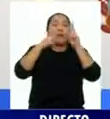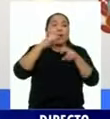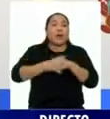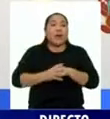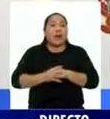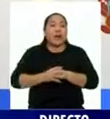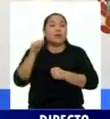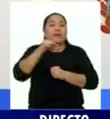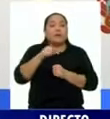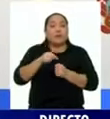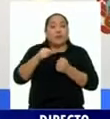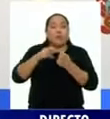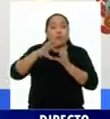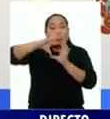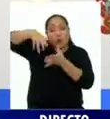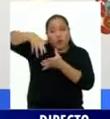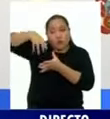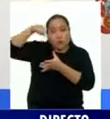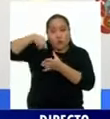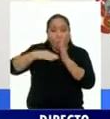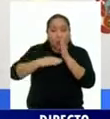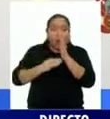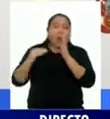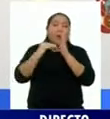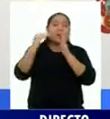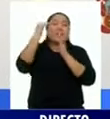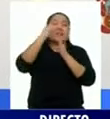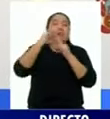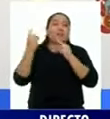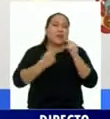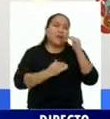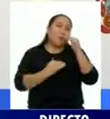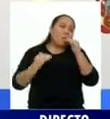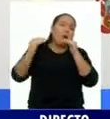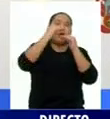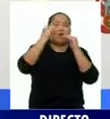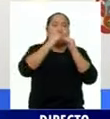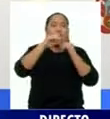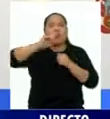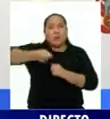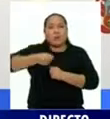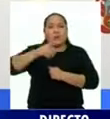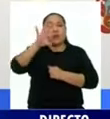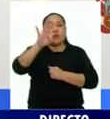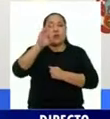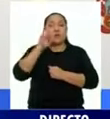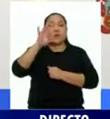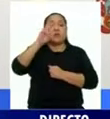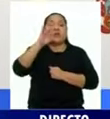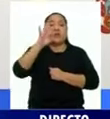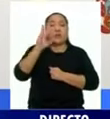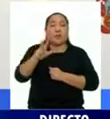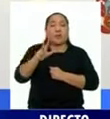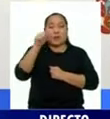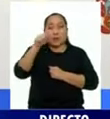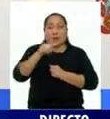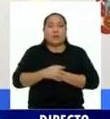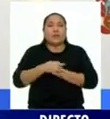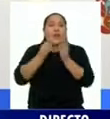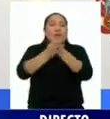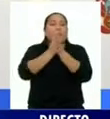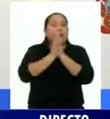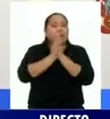había adelantado, va a crecer a la tasa más alta desde 1973. La